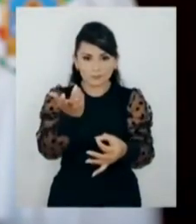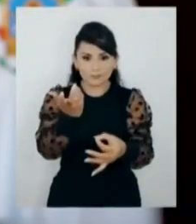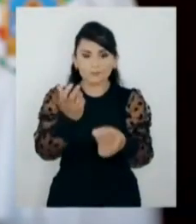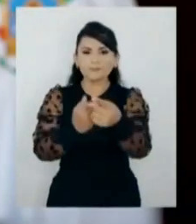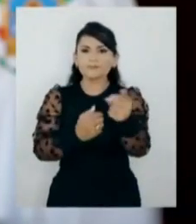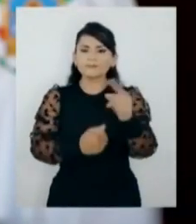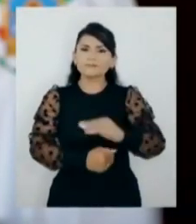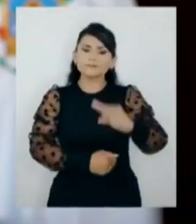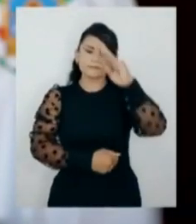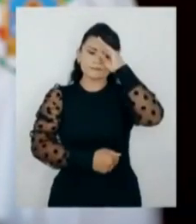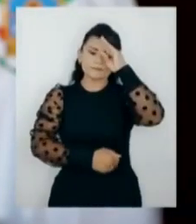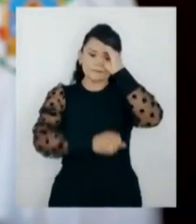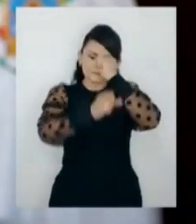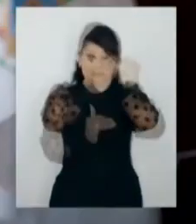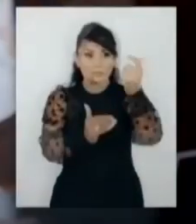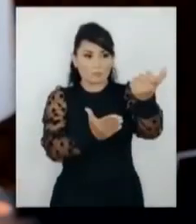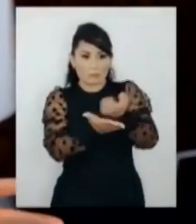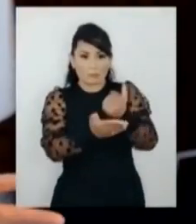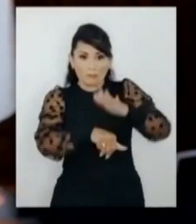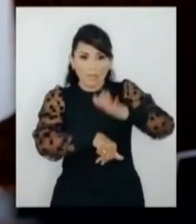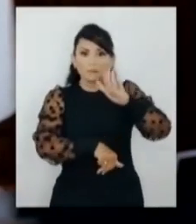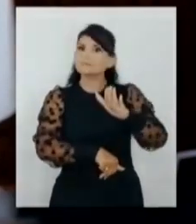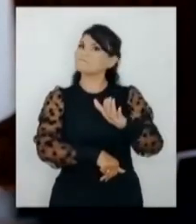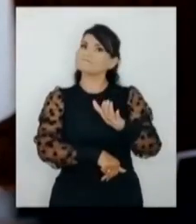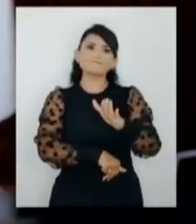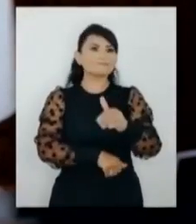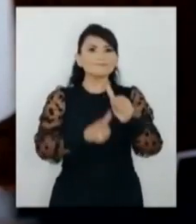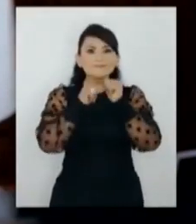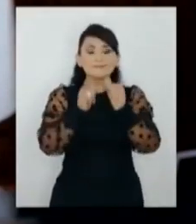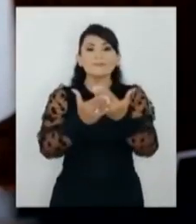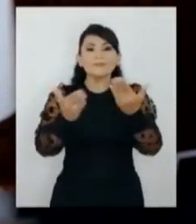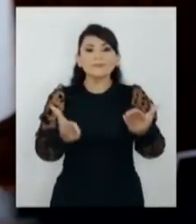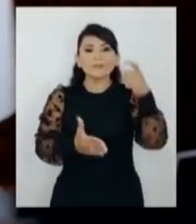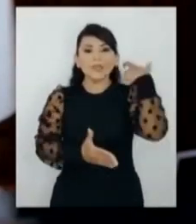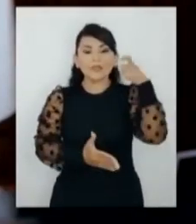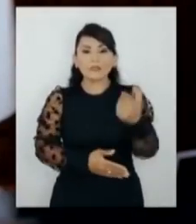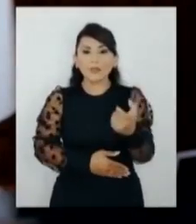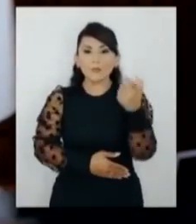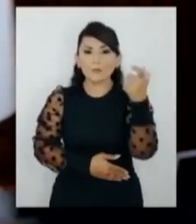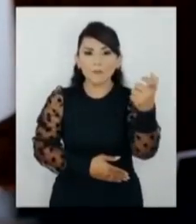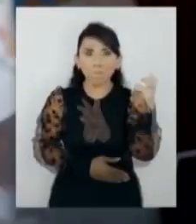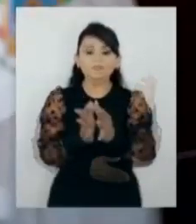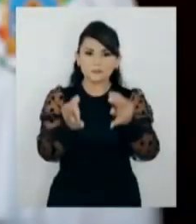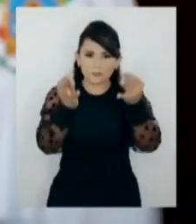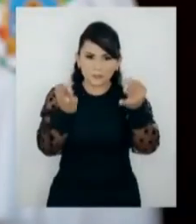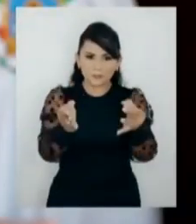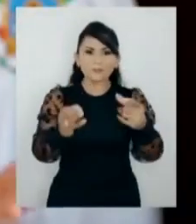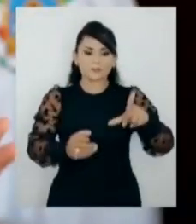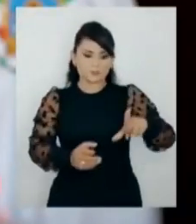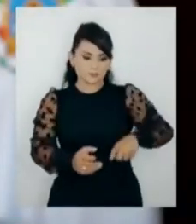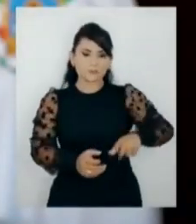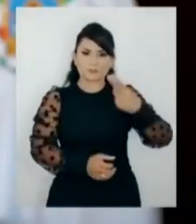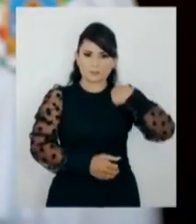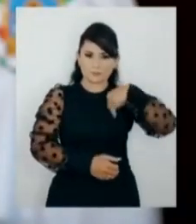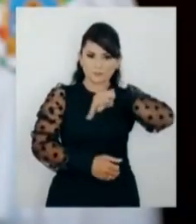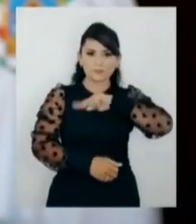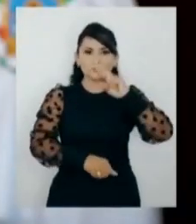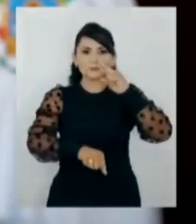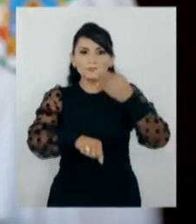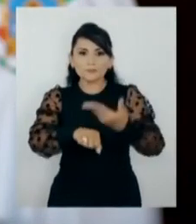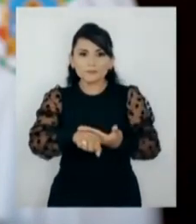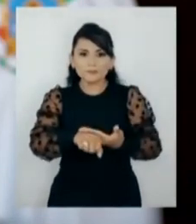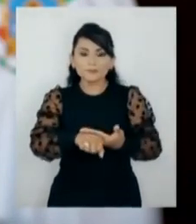heredada por la administración anterior indicó que el estado será una de las dos únicas entidades del país con deuda